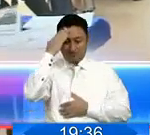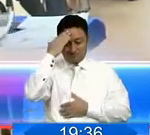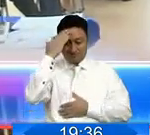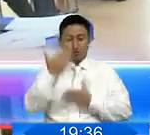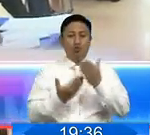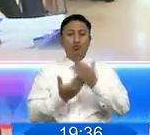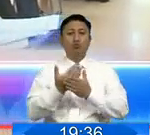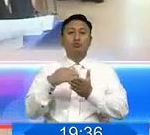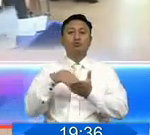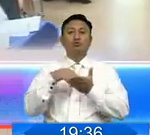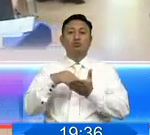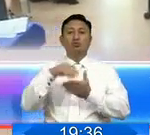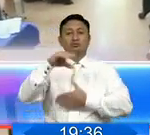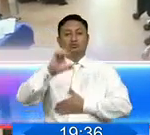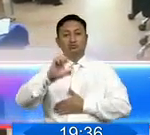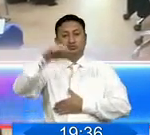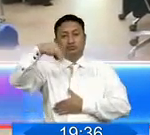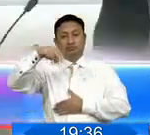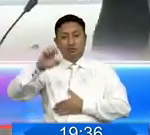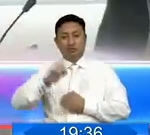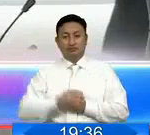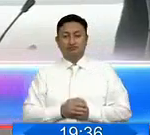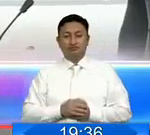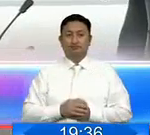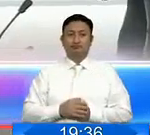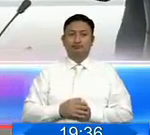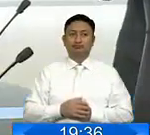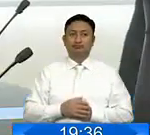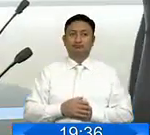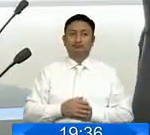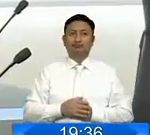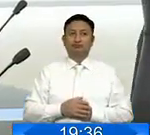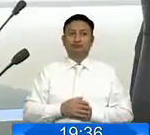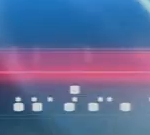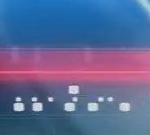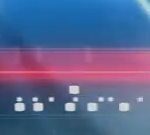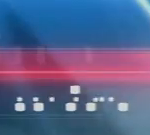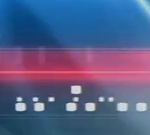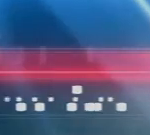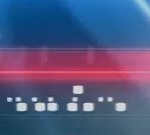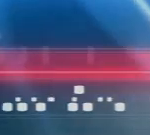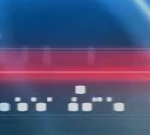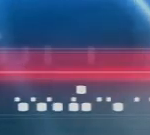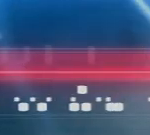Consejo Nacional Electoral Definitivo. En Quito informó Adriana Rojas.